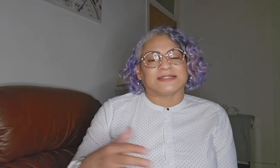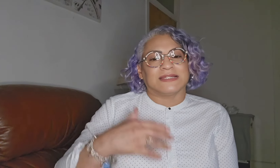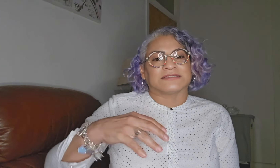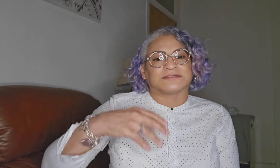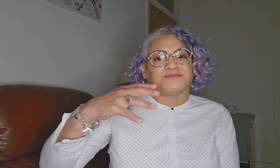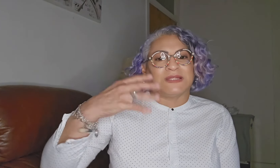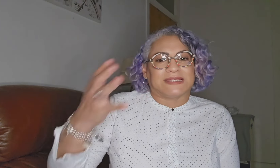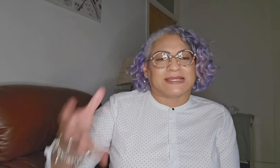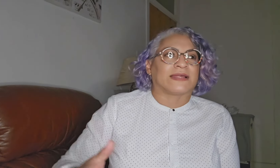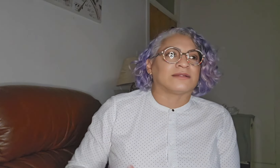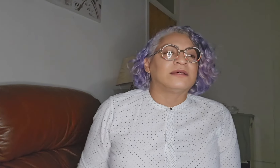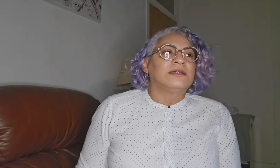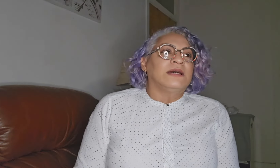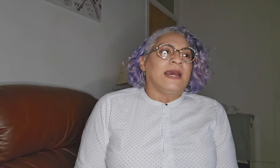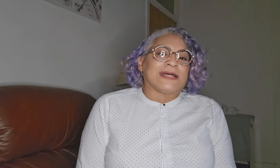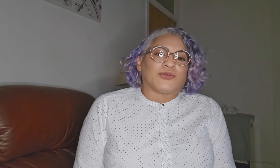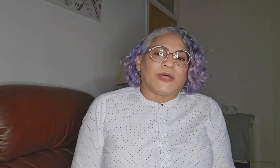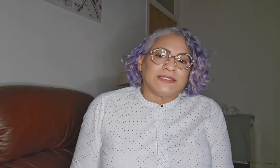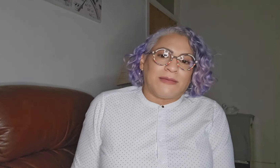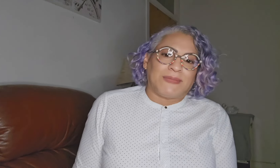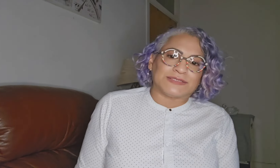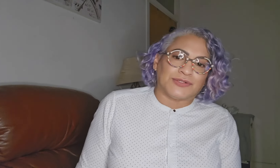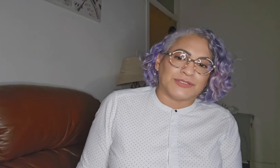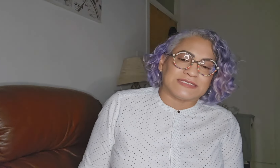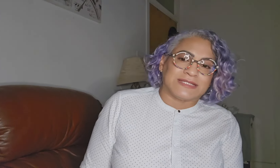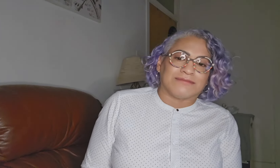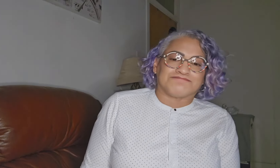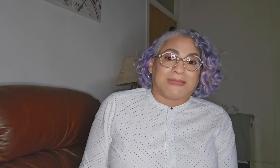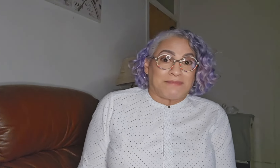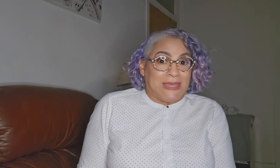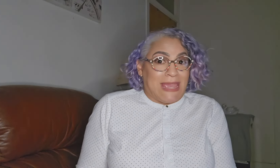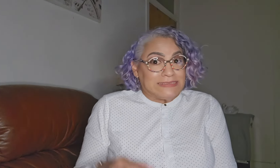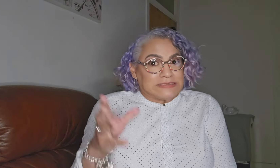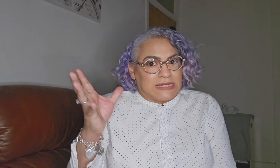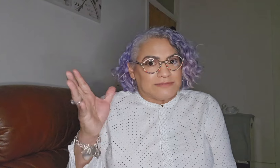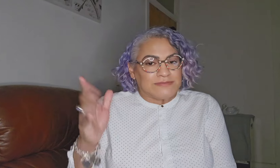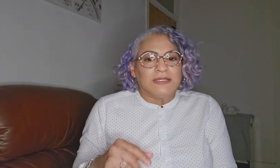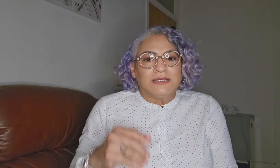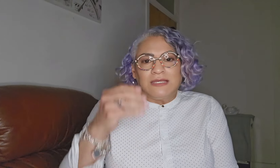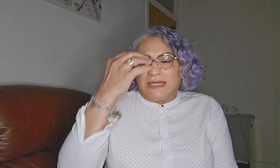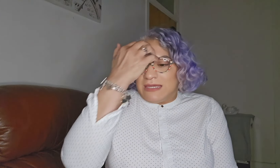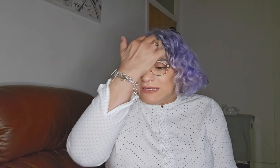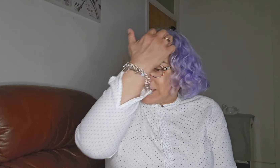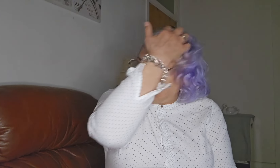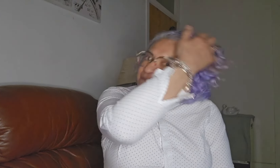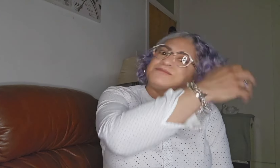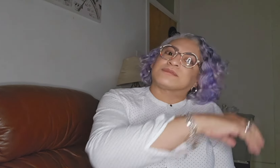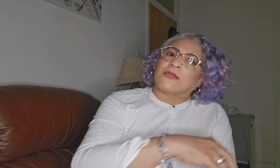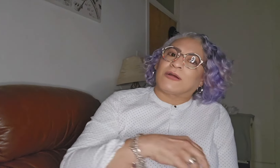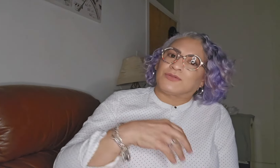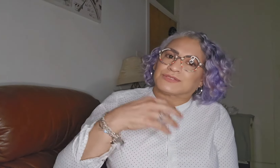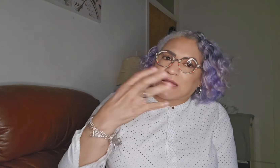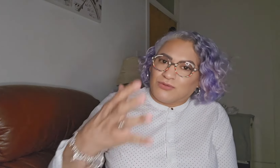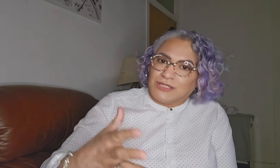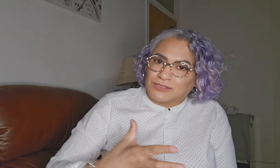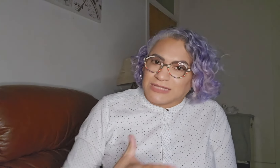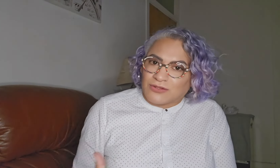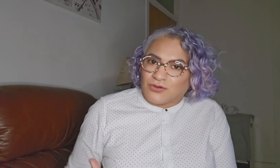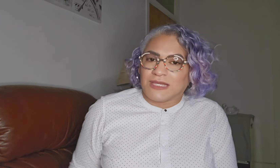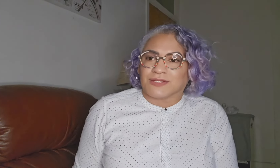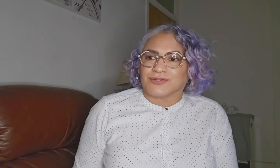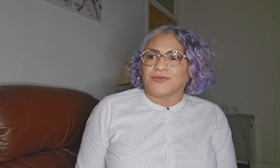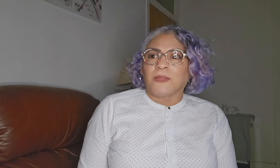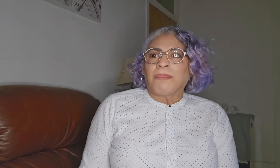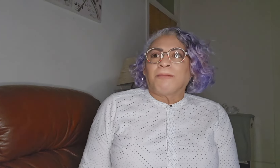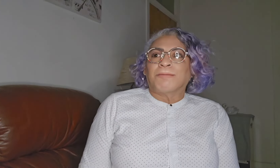yo no sé de qué manera se le tiene que explicar a todas estas personas que piensan que cuando están unidos